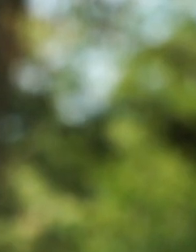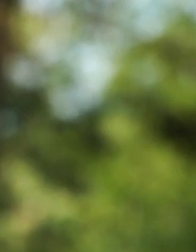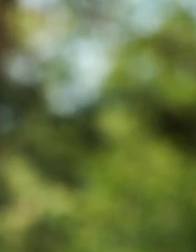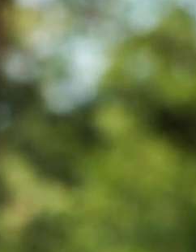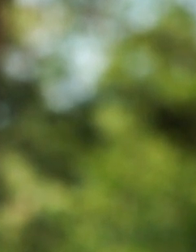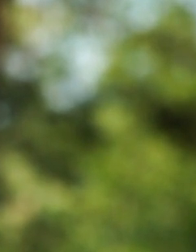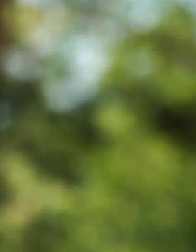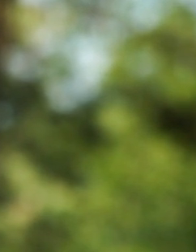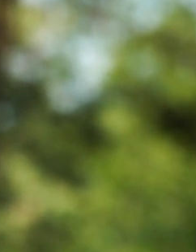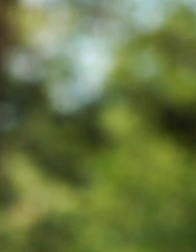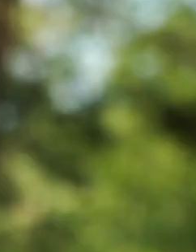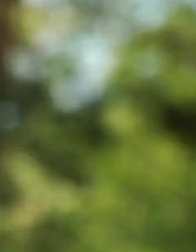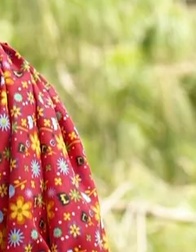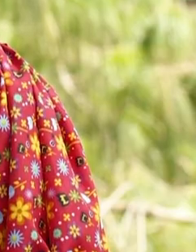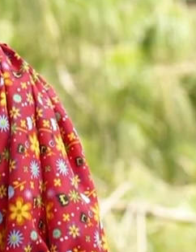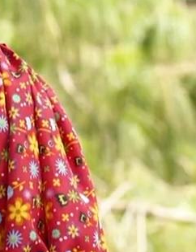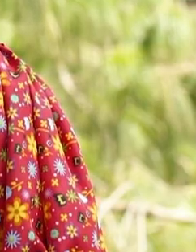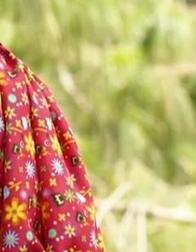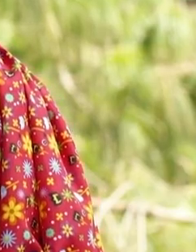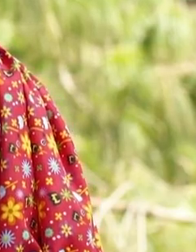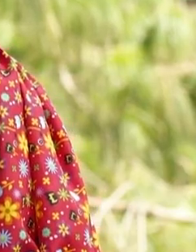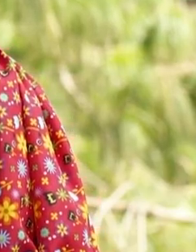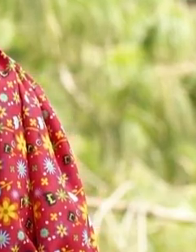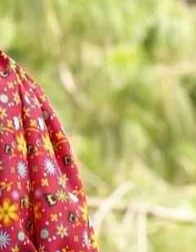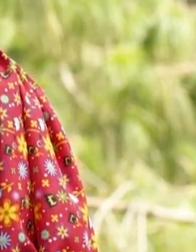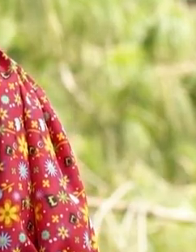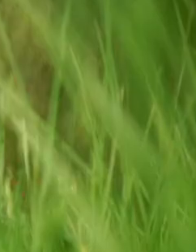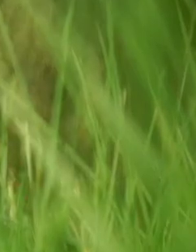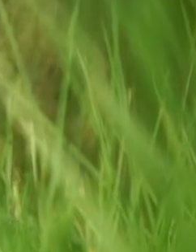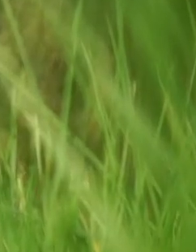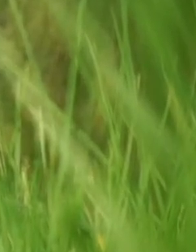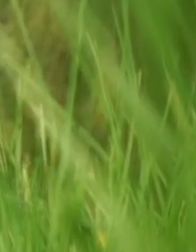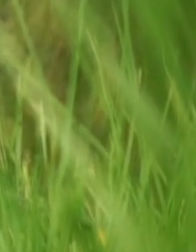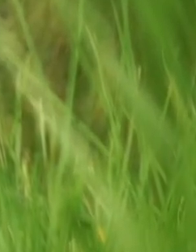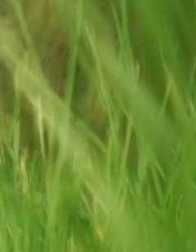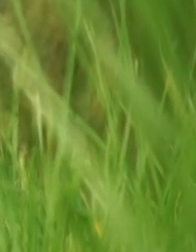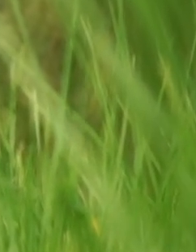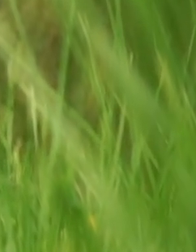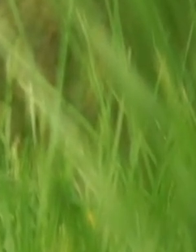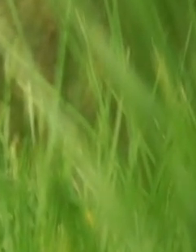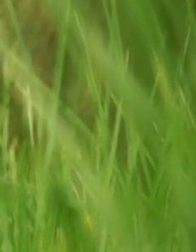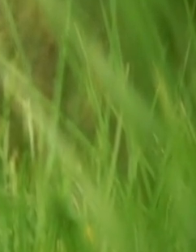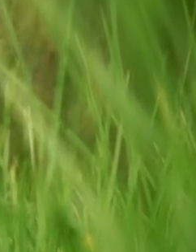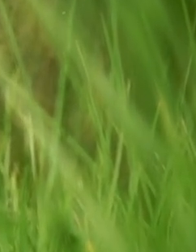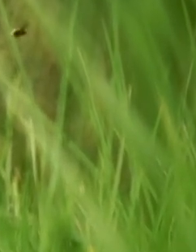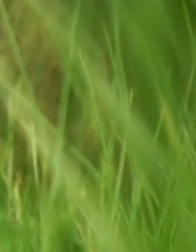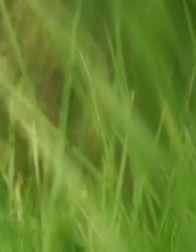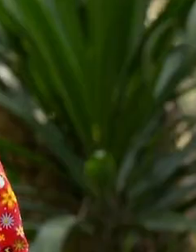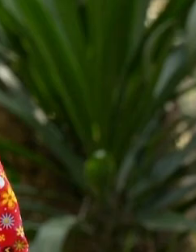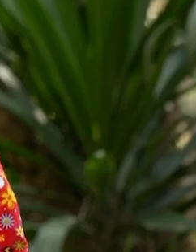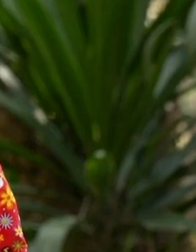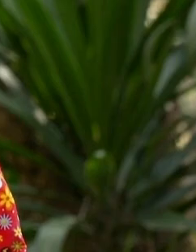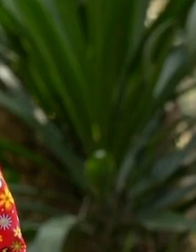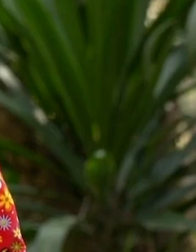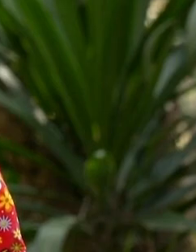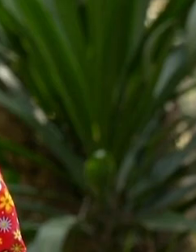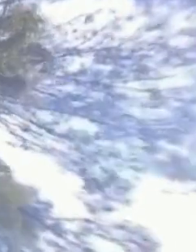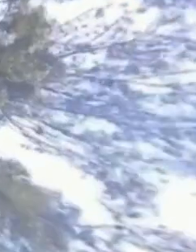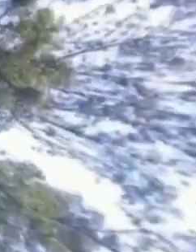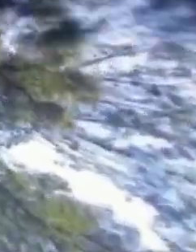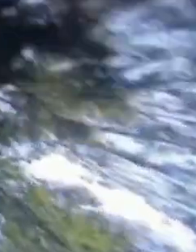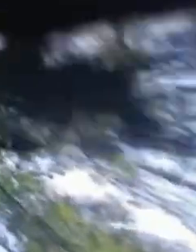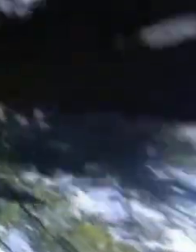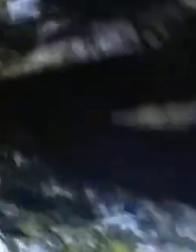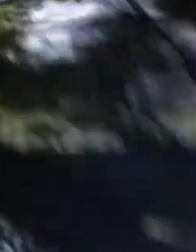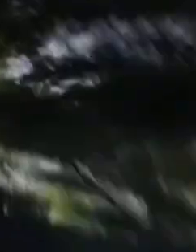cultura taramudis como somos taramudis y como vestimos presentar a mi país aquí en México